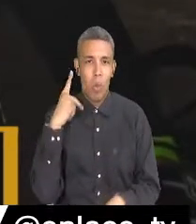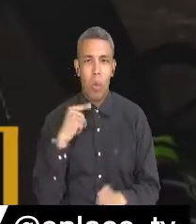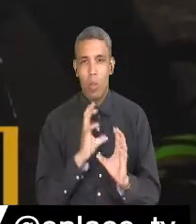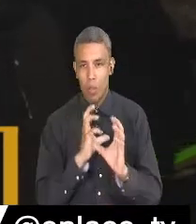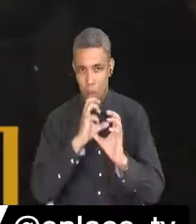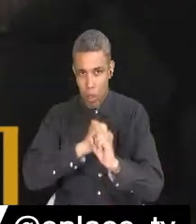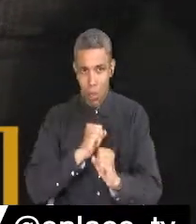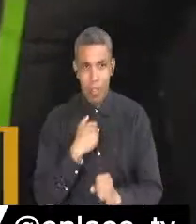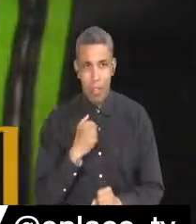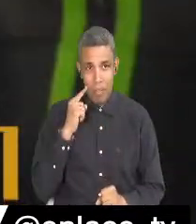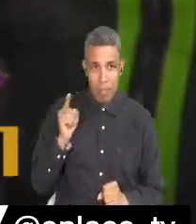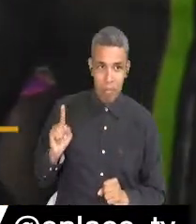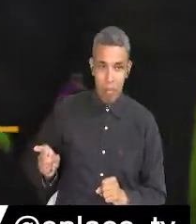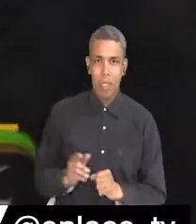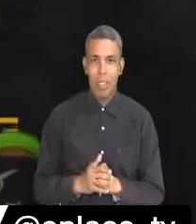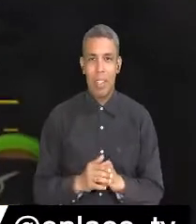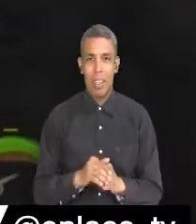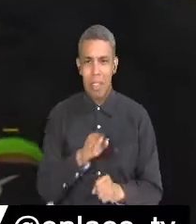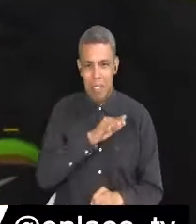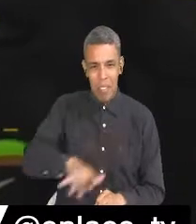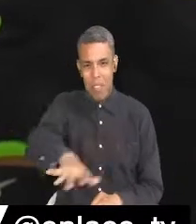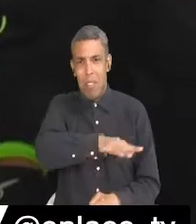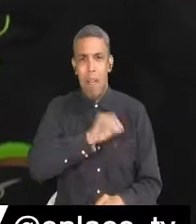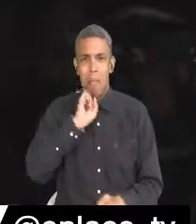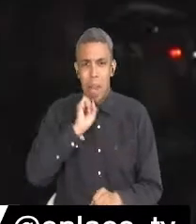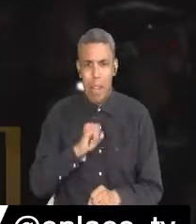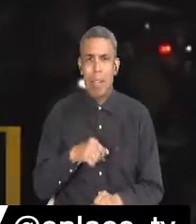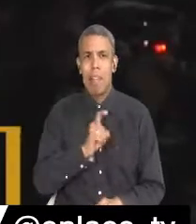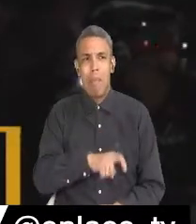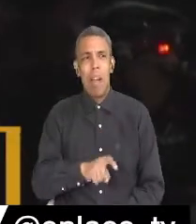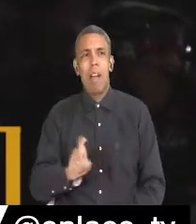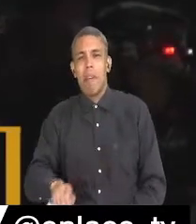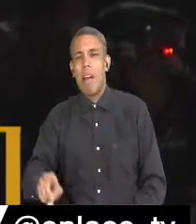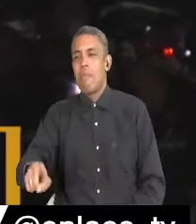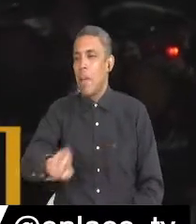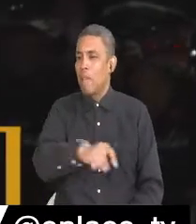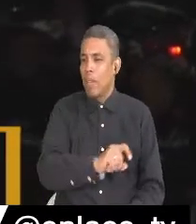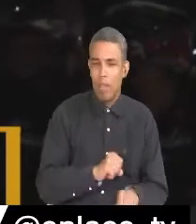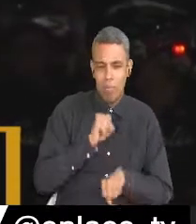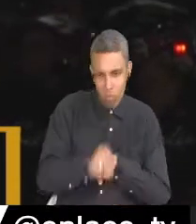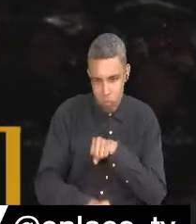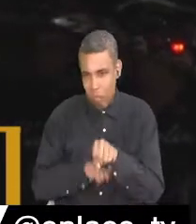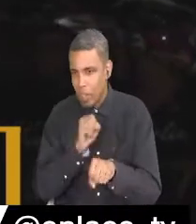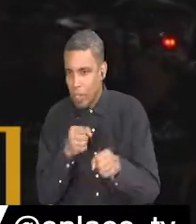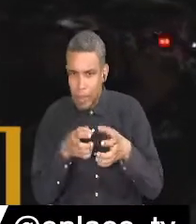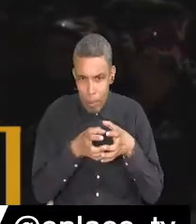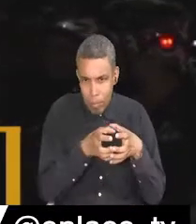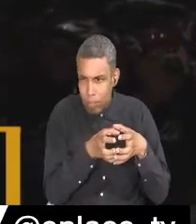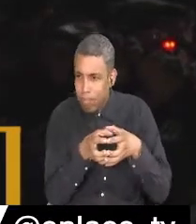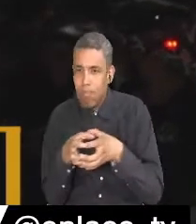ciclistas recorren gran parte de la ciudad y la región. La idea de nosotros es salir a pedalear toda la noche por las rutas de